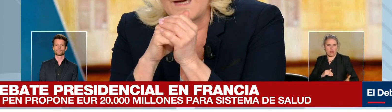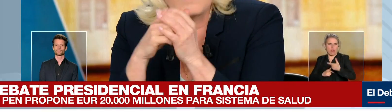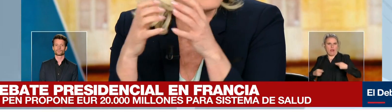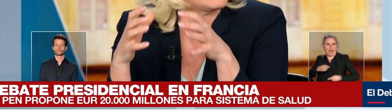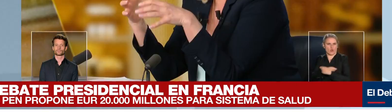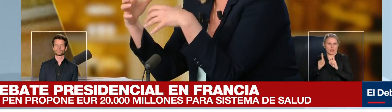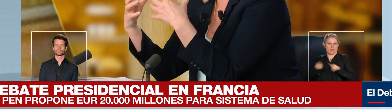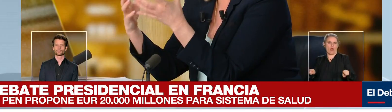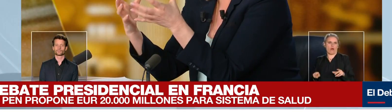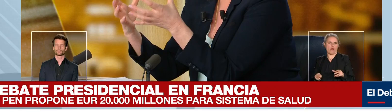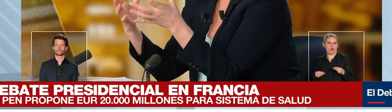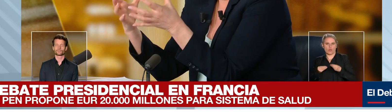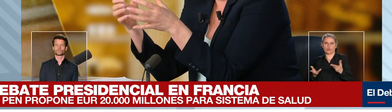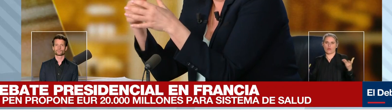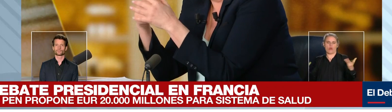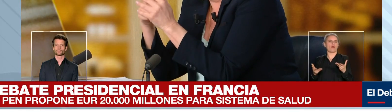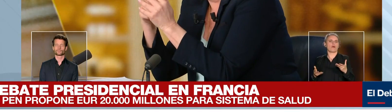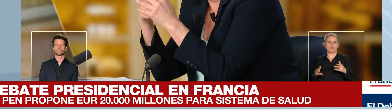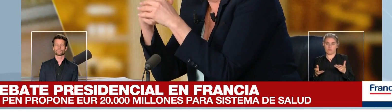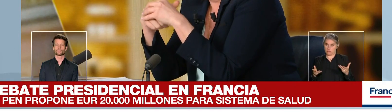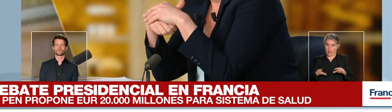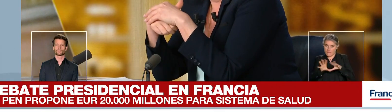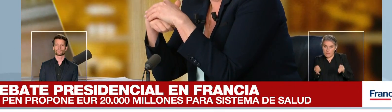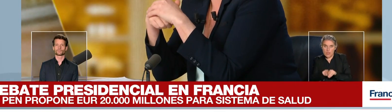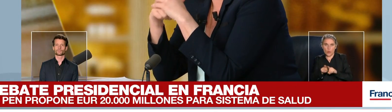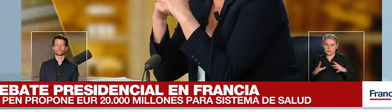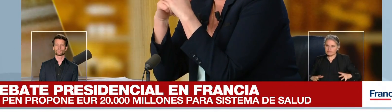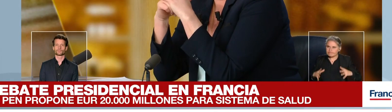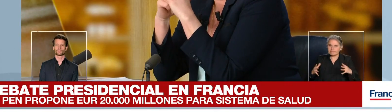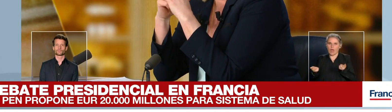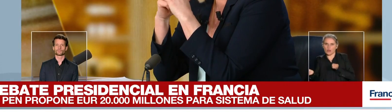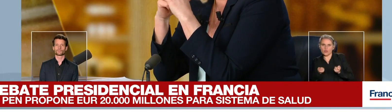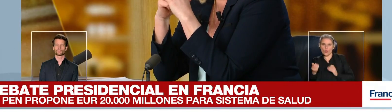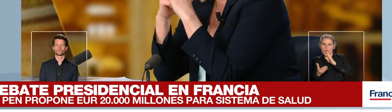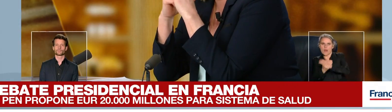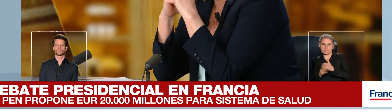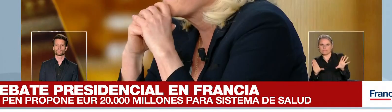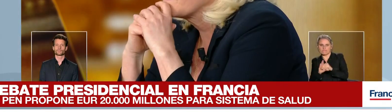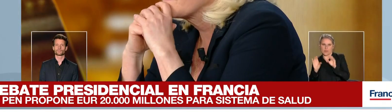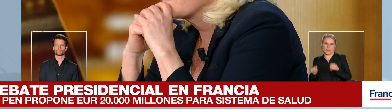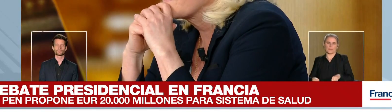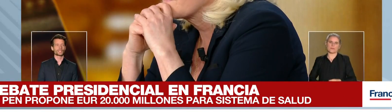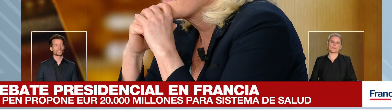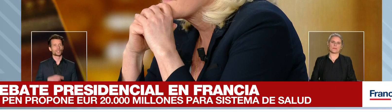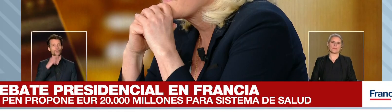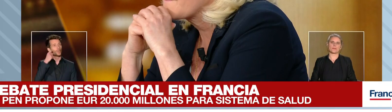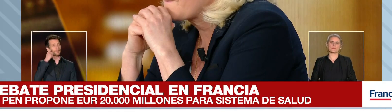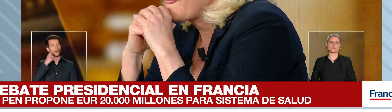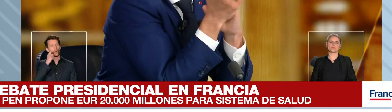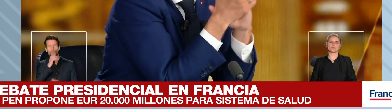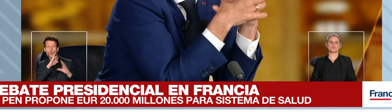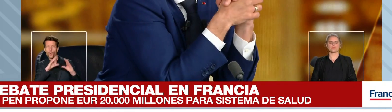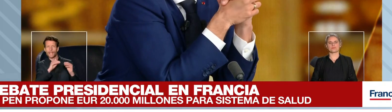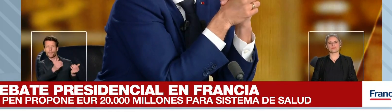que desarrollar entonces un modelo mutualista para que las familias también participen en la gestión de estas estructuras. Señor Macron, ¿qué propone